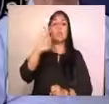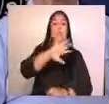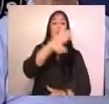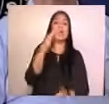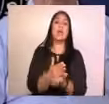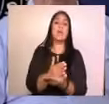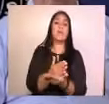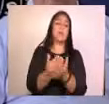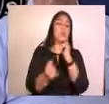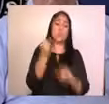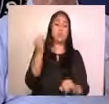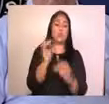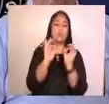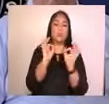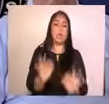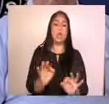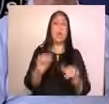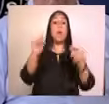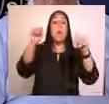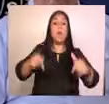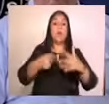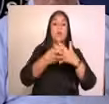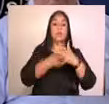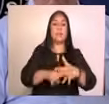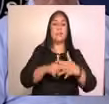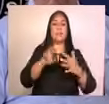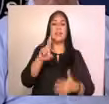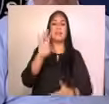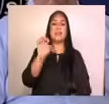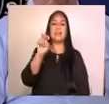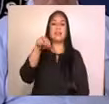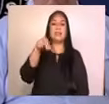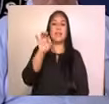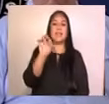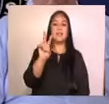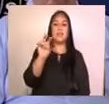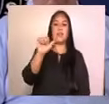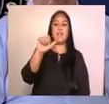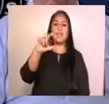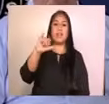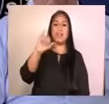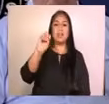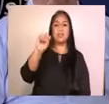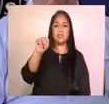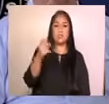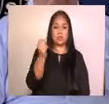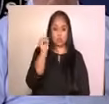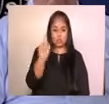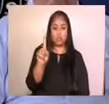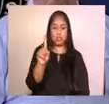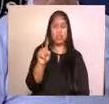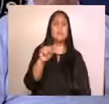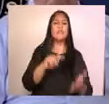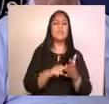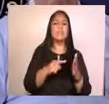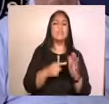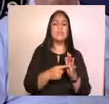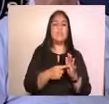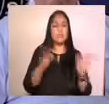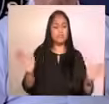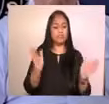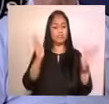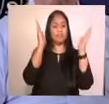infiernito. Hoy comienza Renovación 1. Y con Renovación 1, una nueva